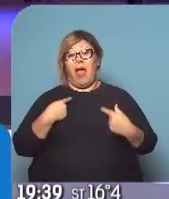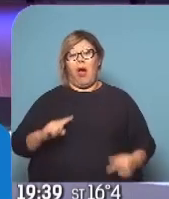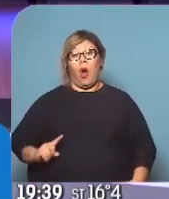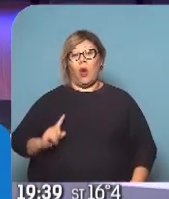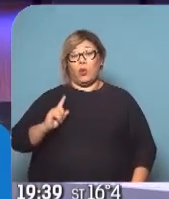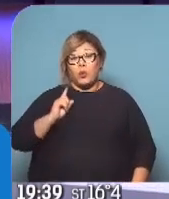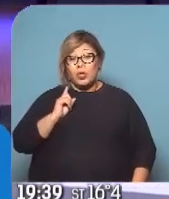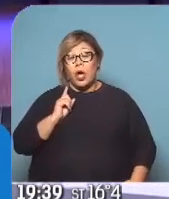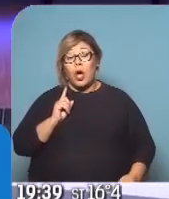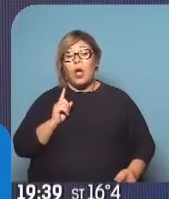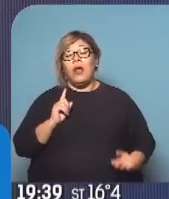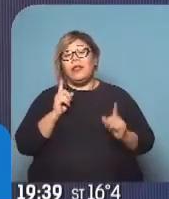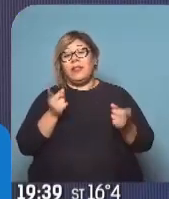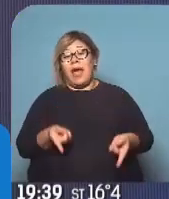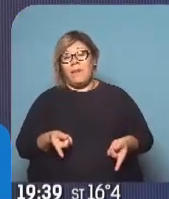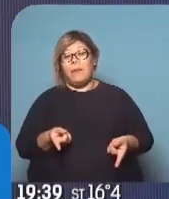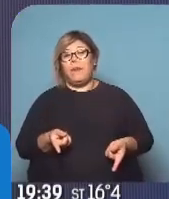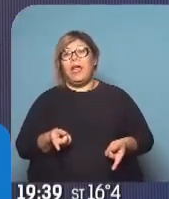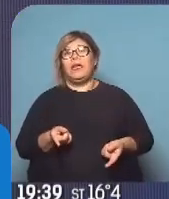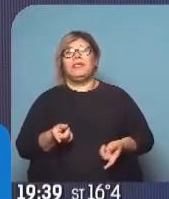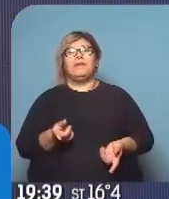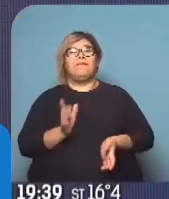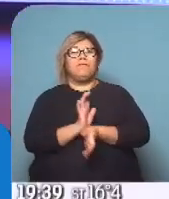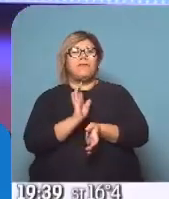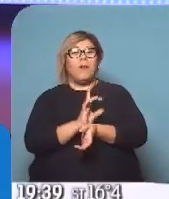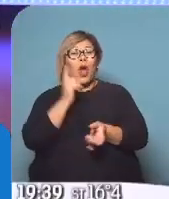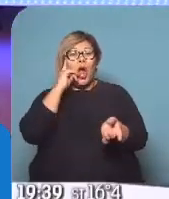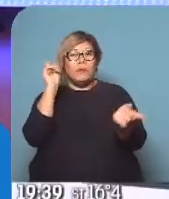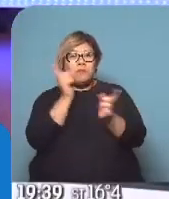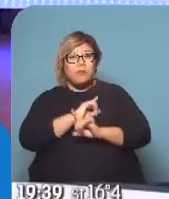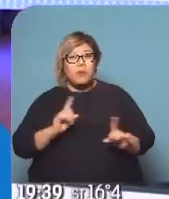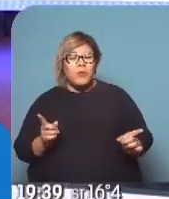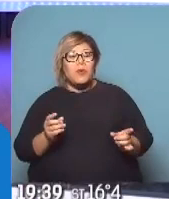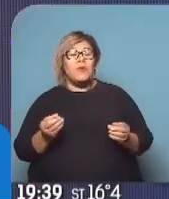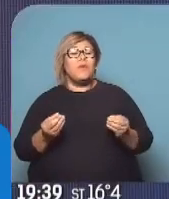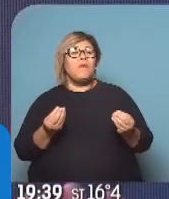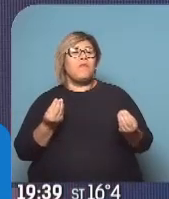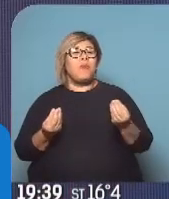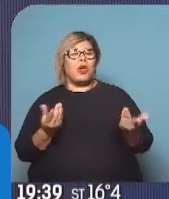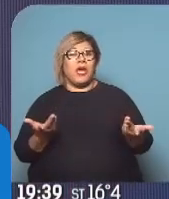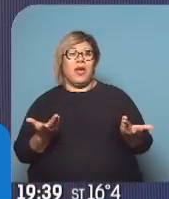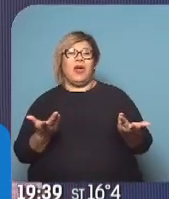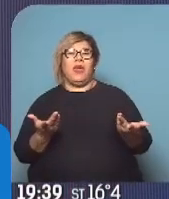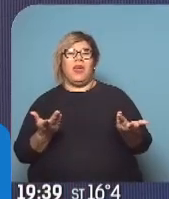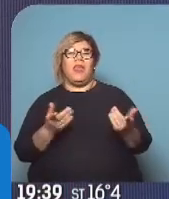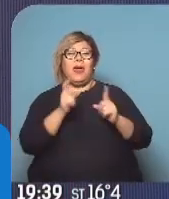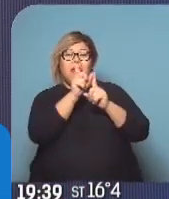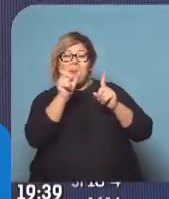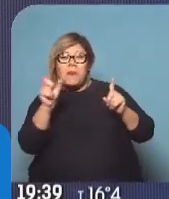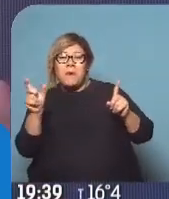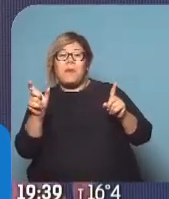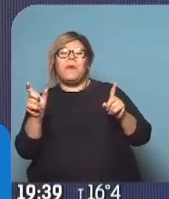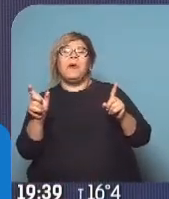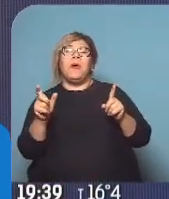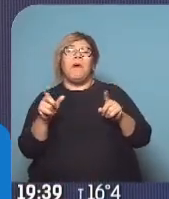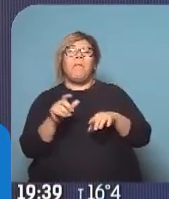es increíble lo que sucede de un estado muy abierto todo con las nuevas plataformas y eso es